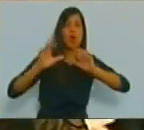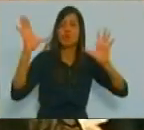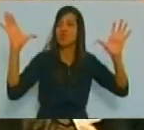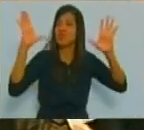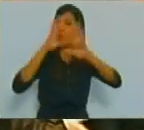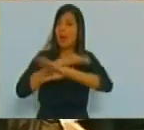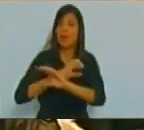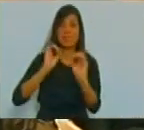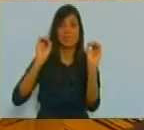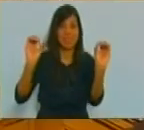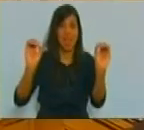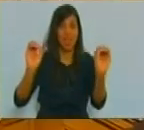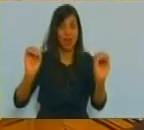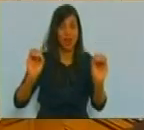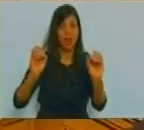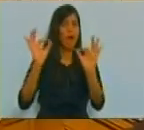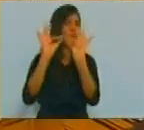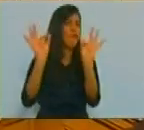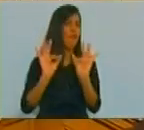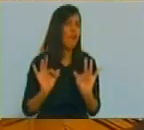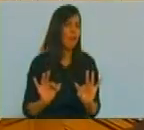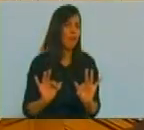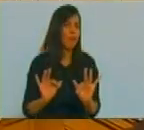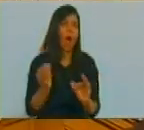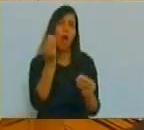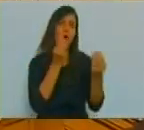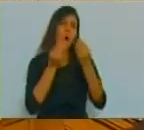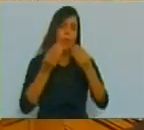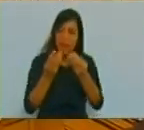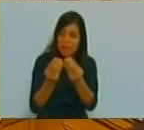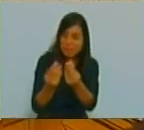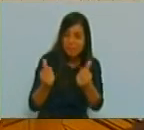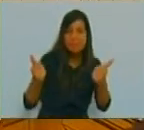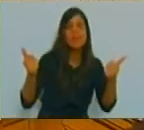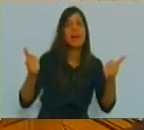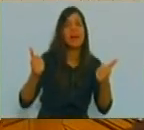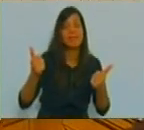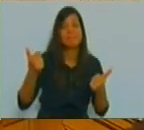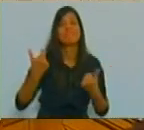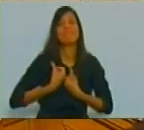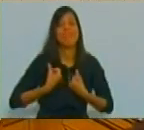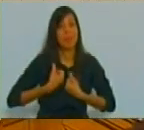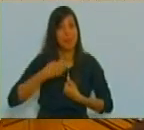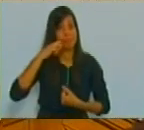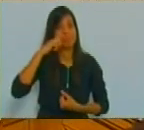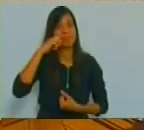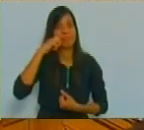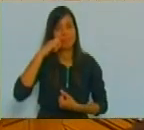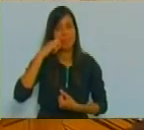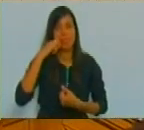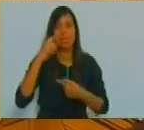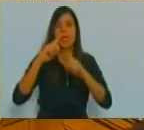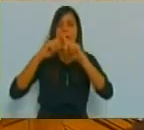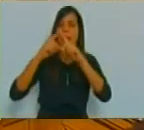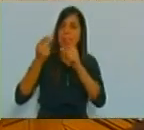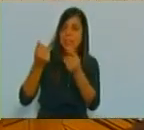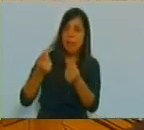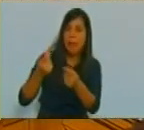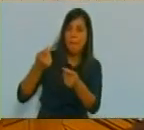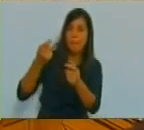calle sino que son el desabastecimiento programado lo conocemos lo estamos viviendo la inflación inducida